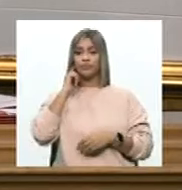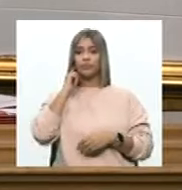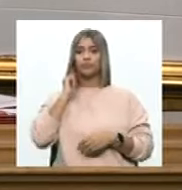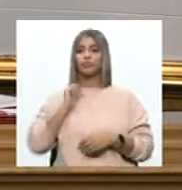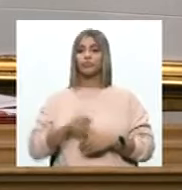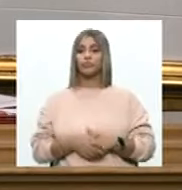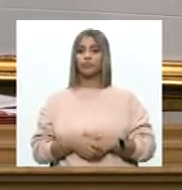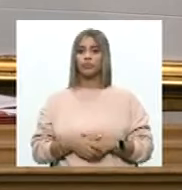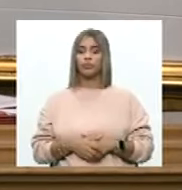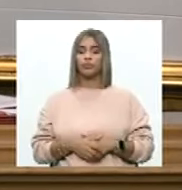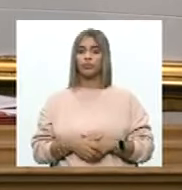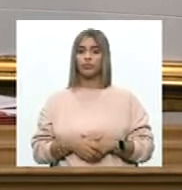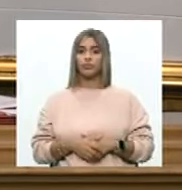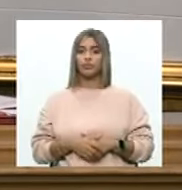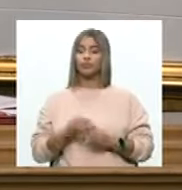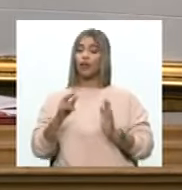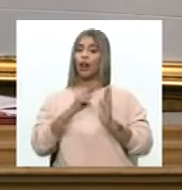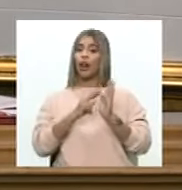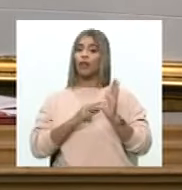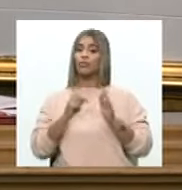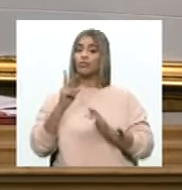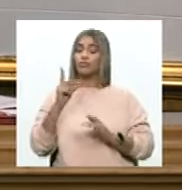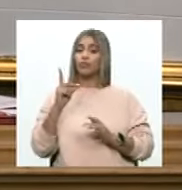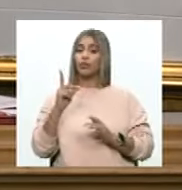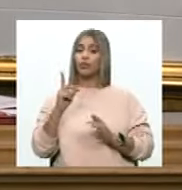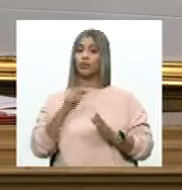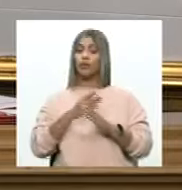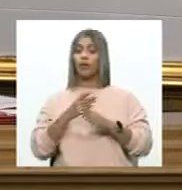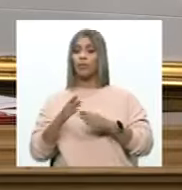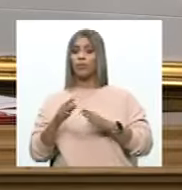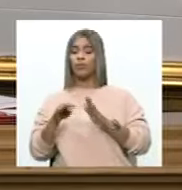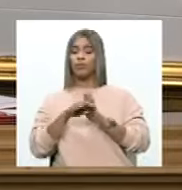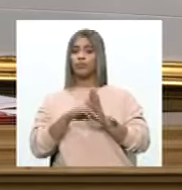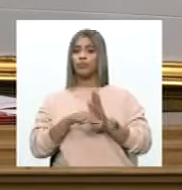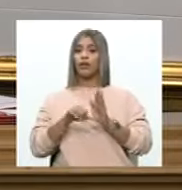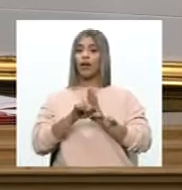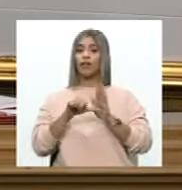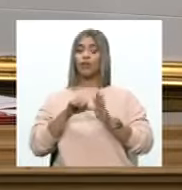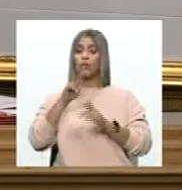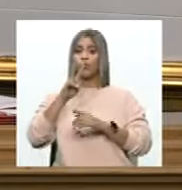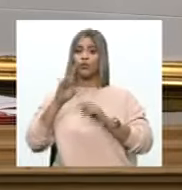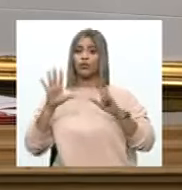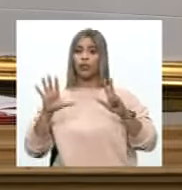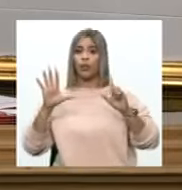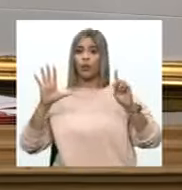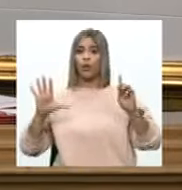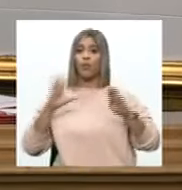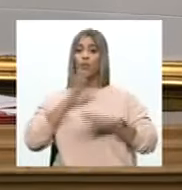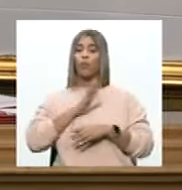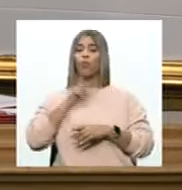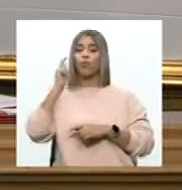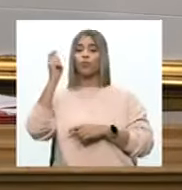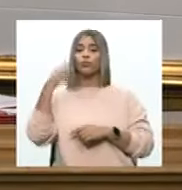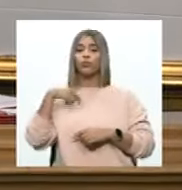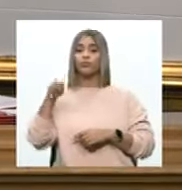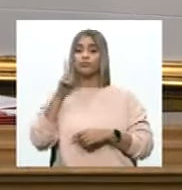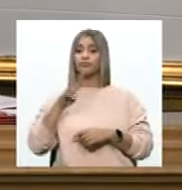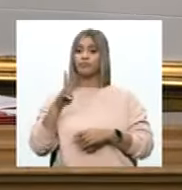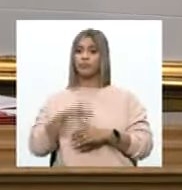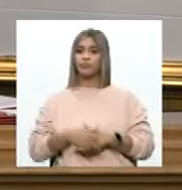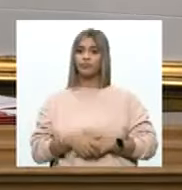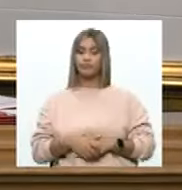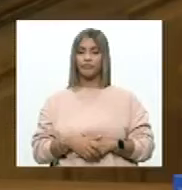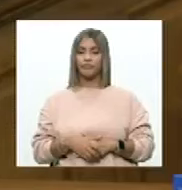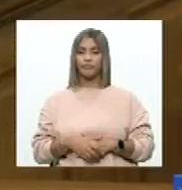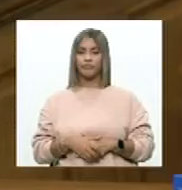Ciudadana secretaria, por favor, sírvase a dar lectura al segundo aparte del artículo 279 de la Constitución de la República Bolivariana de Venezuela.